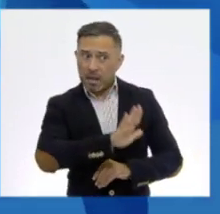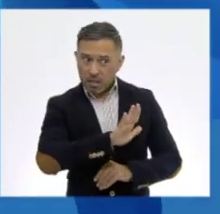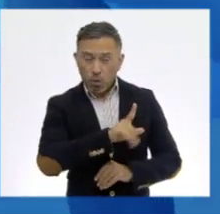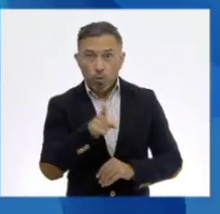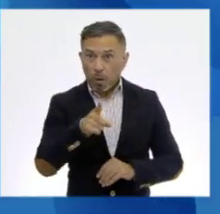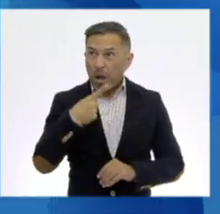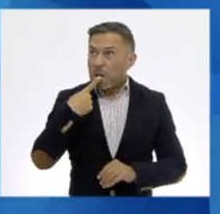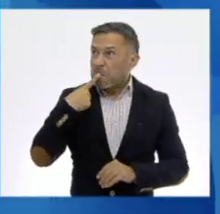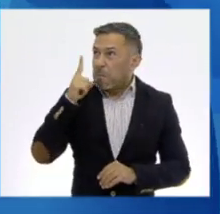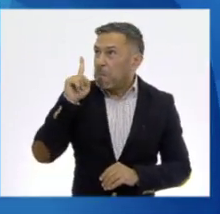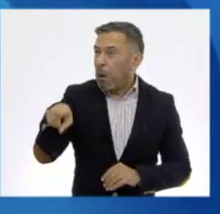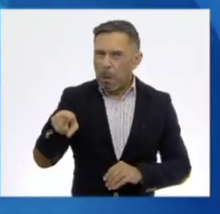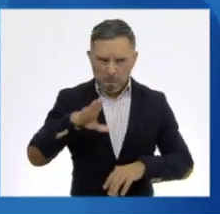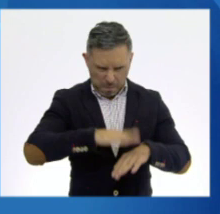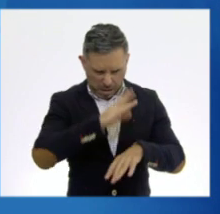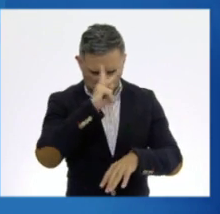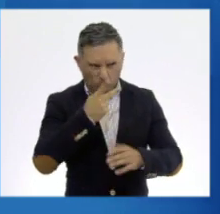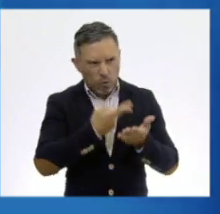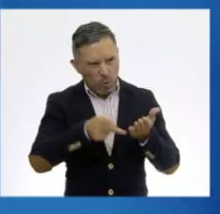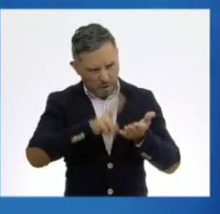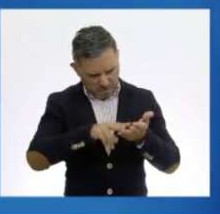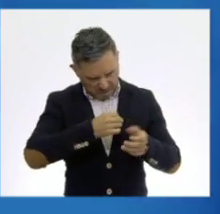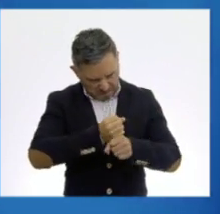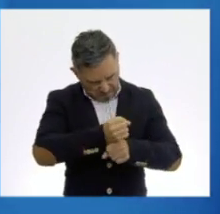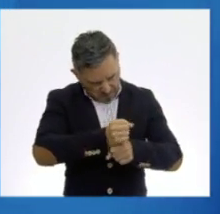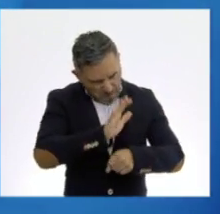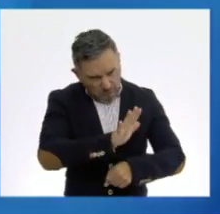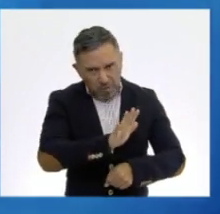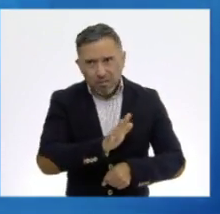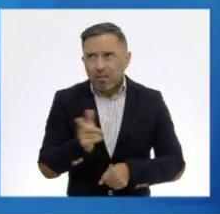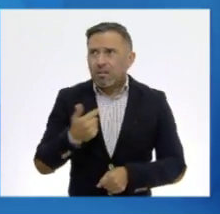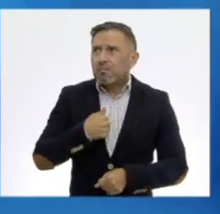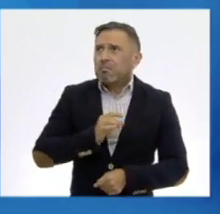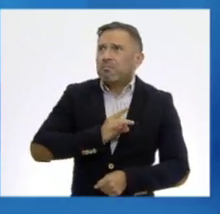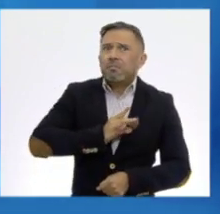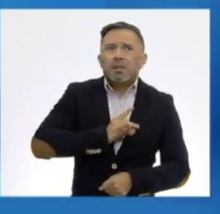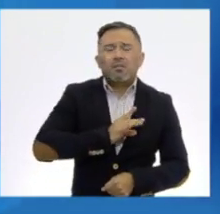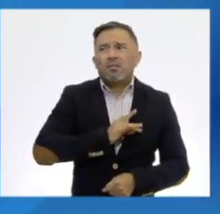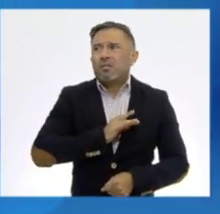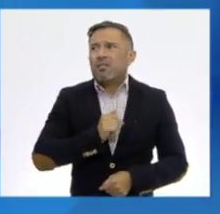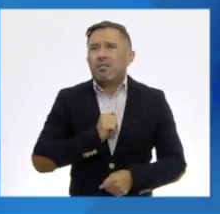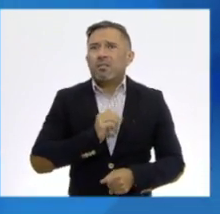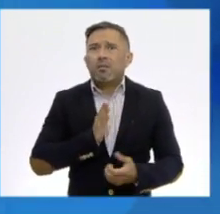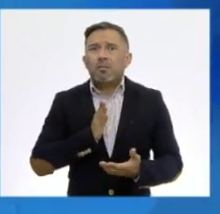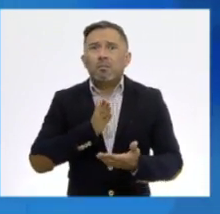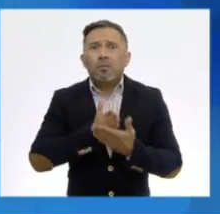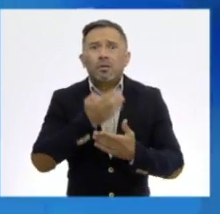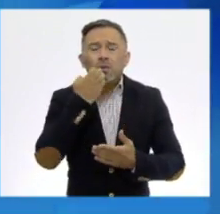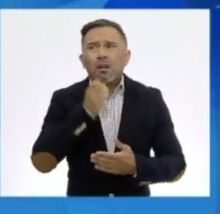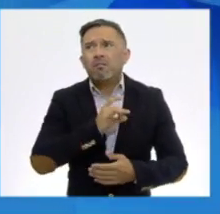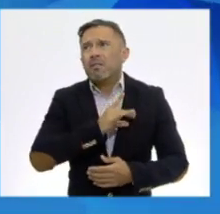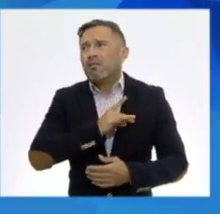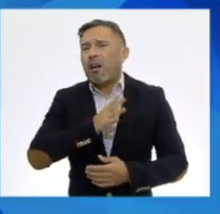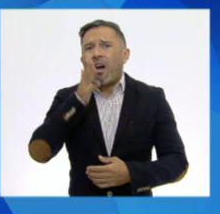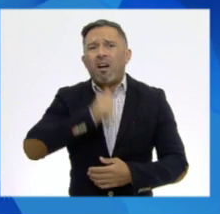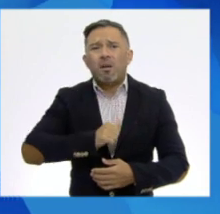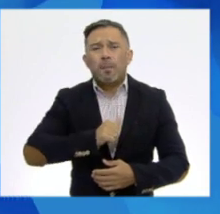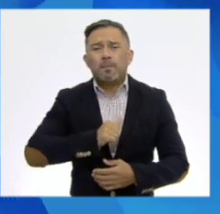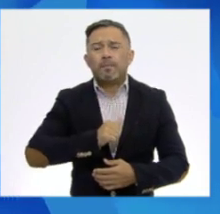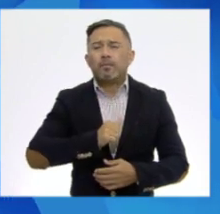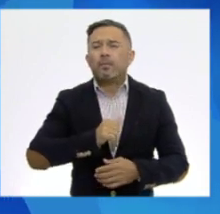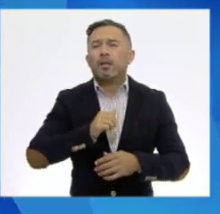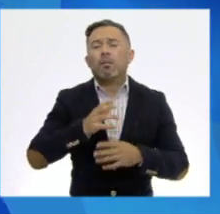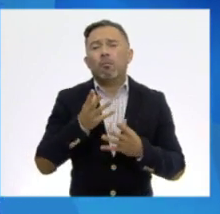me decían. El temor de sus amenazas hacía que me diera pánico asistir a la escuela y ponía